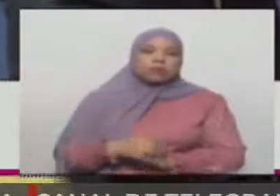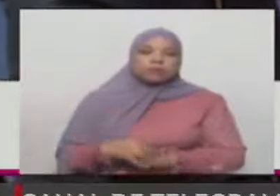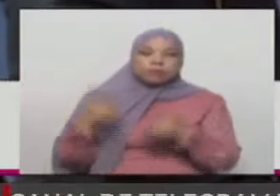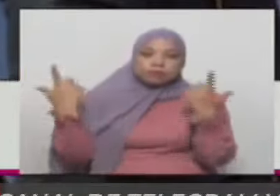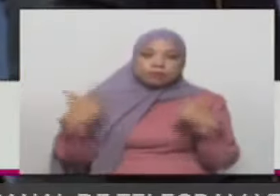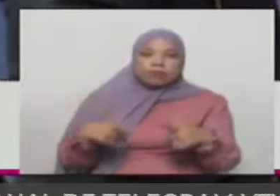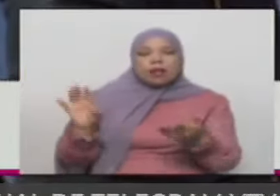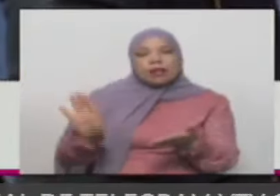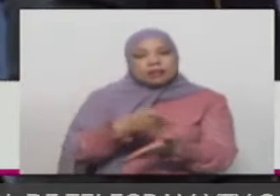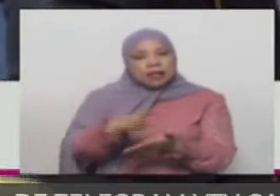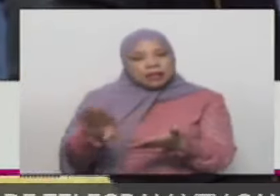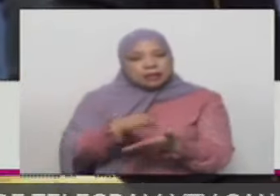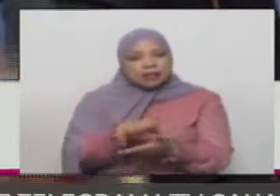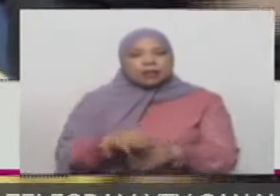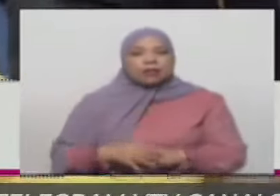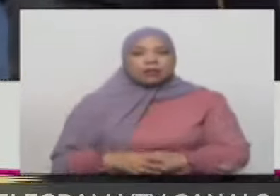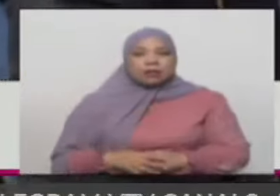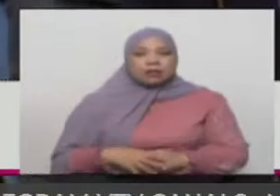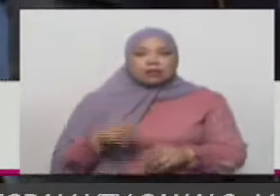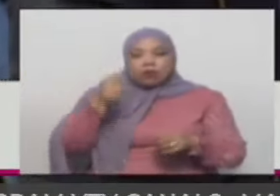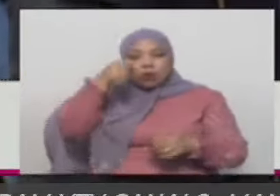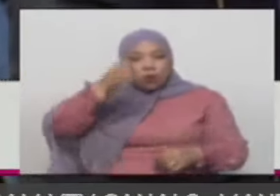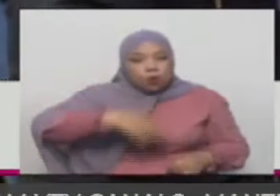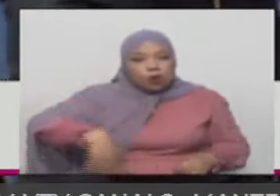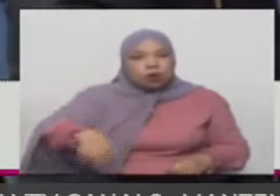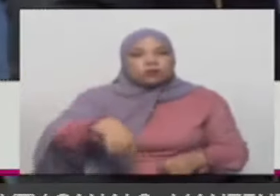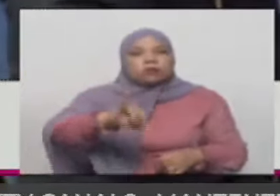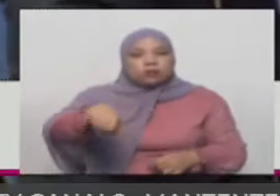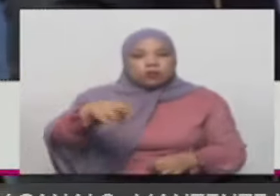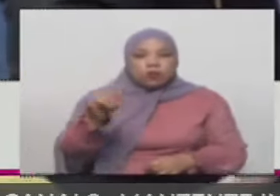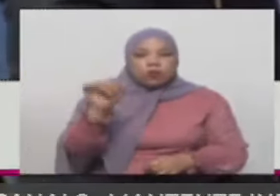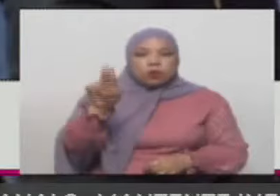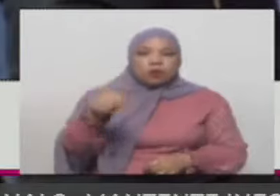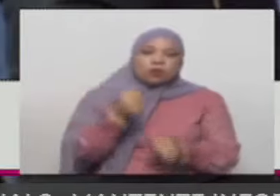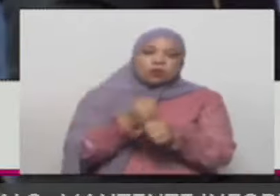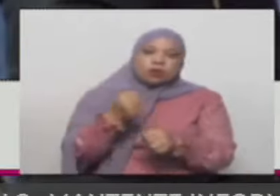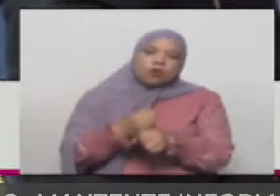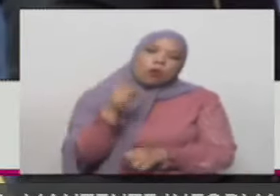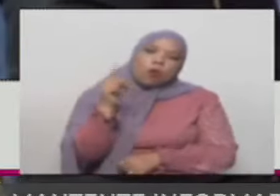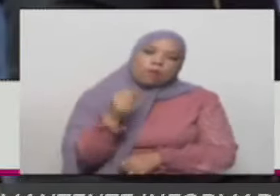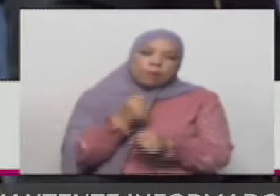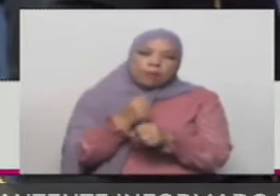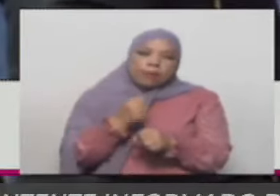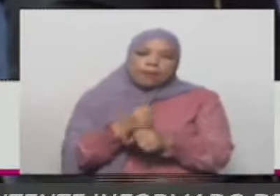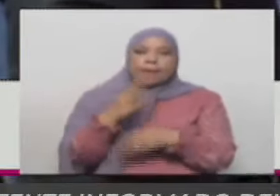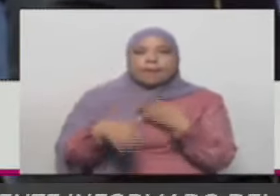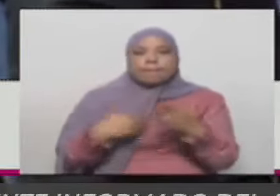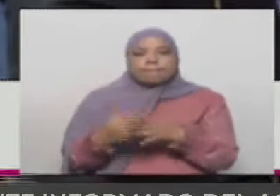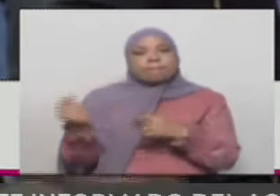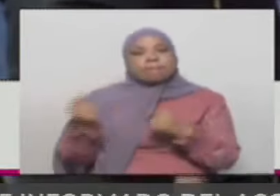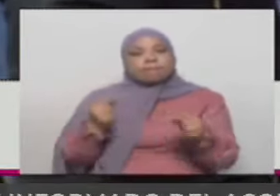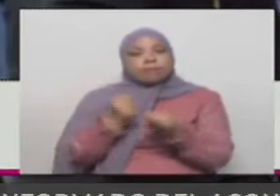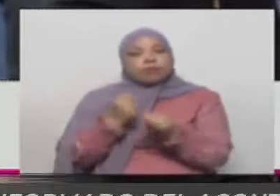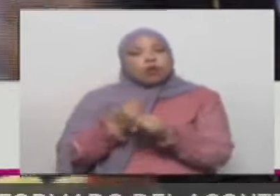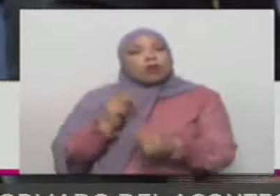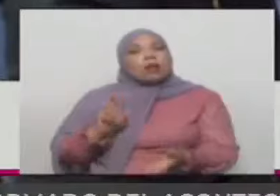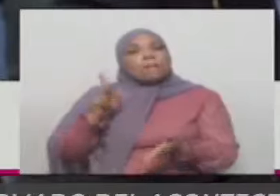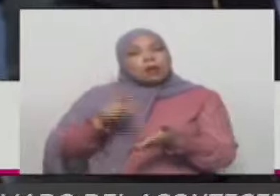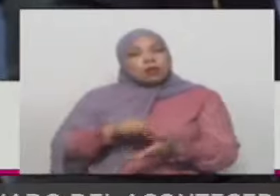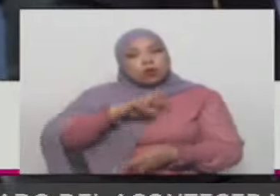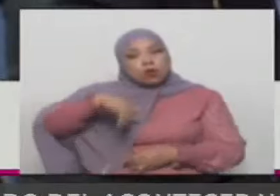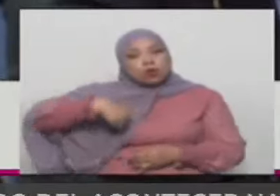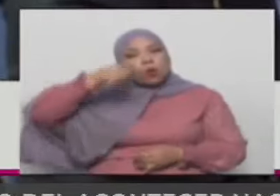de esa canción que era popular de Juan Pinto. Y bueno, un poco destacar la participación de